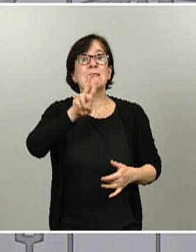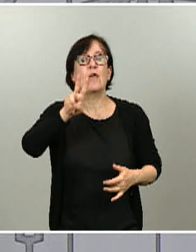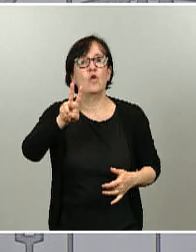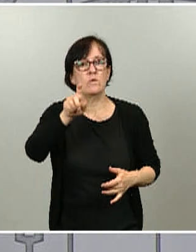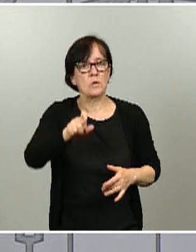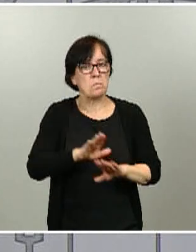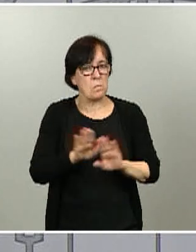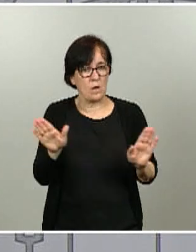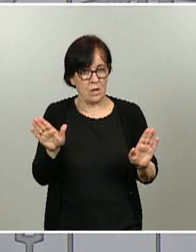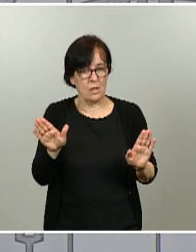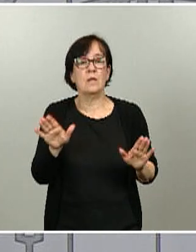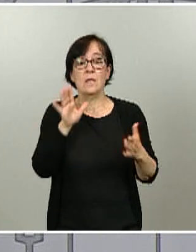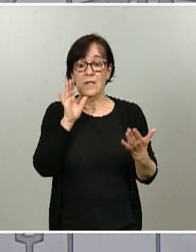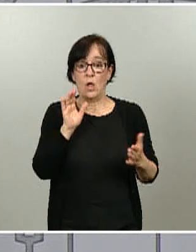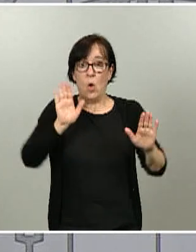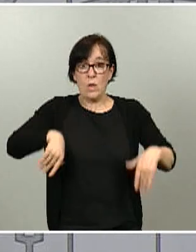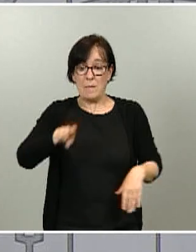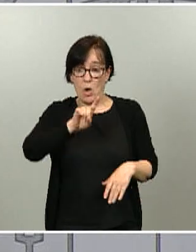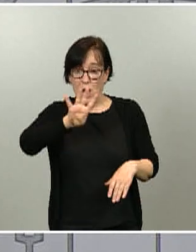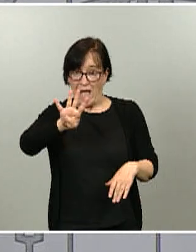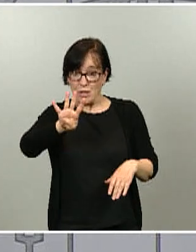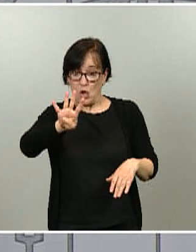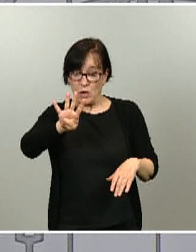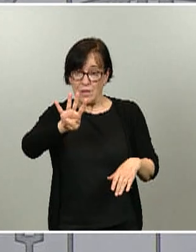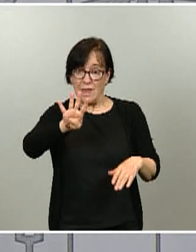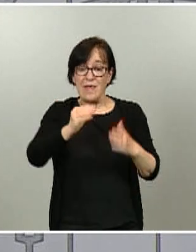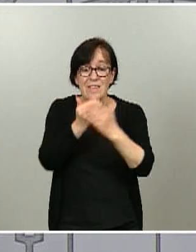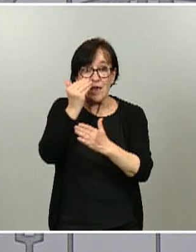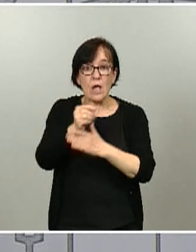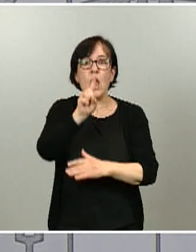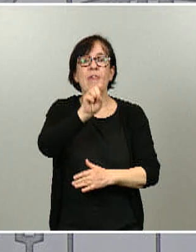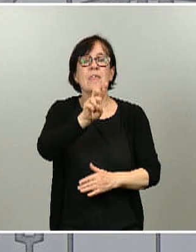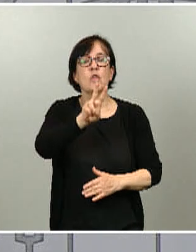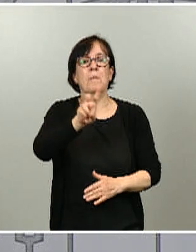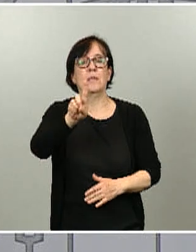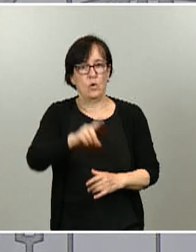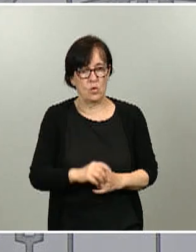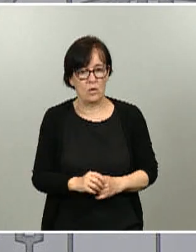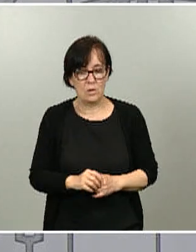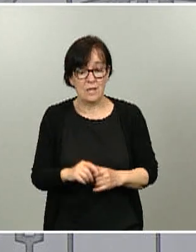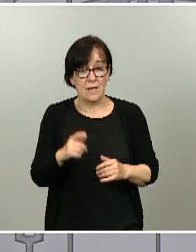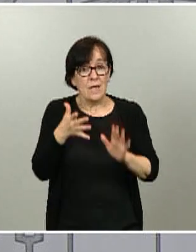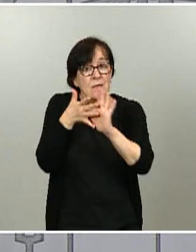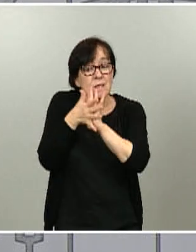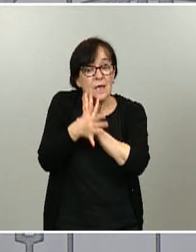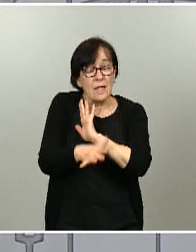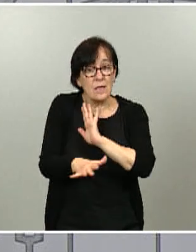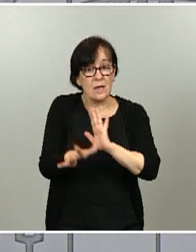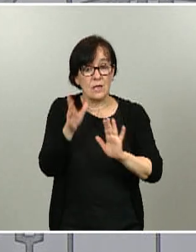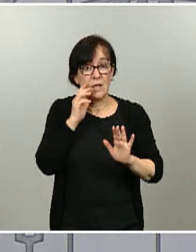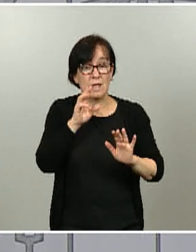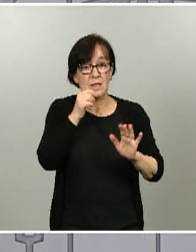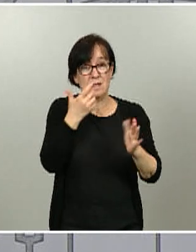últimos 14, en 14 días, 121. Eso implica que en los últimos 7 días han sido 32, que han